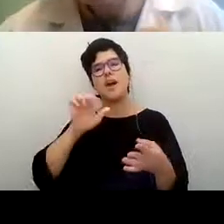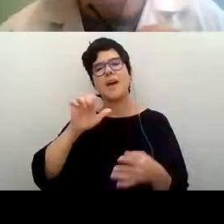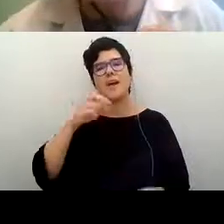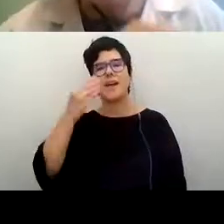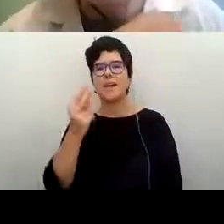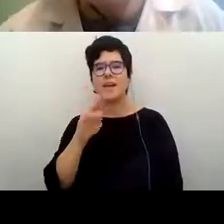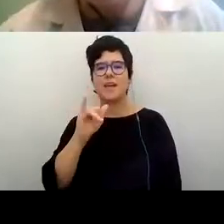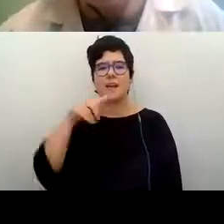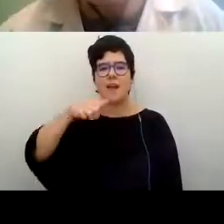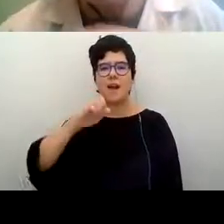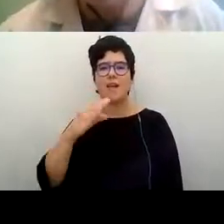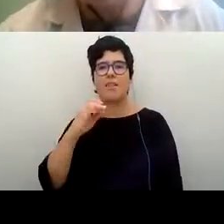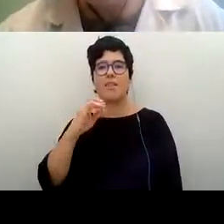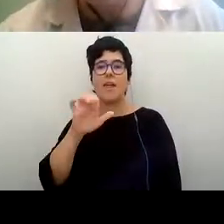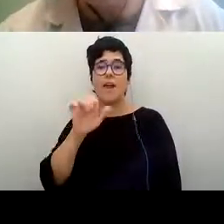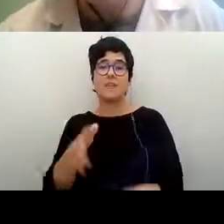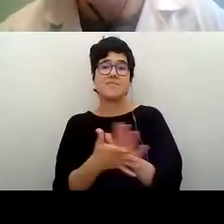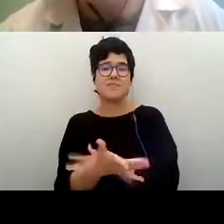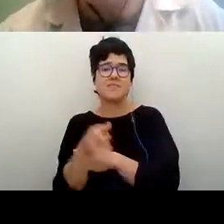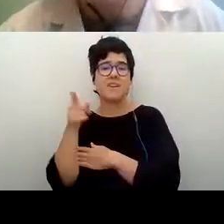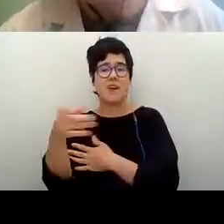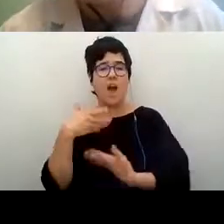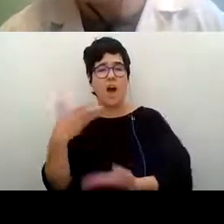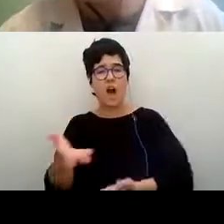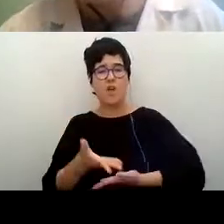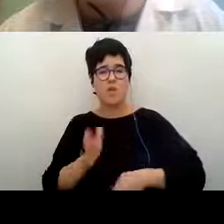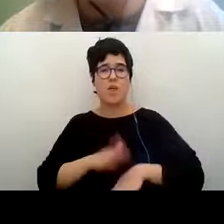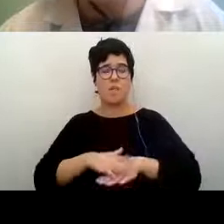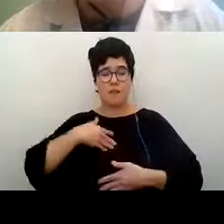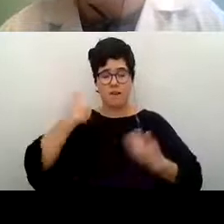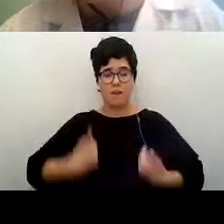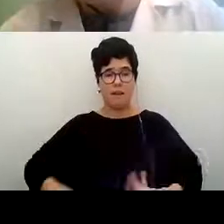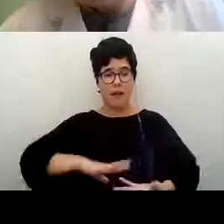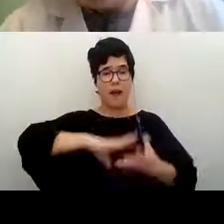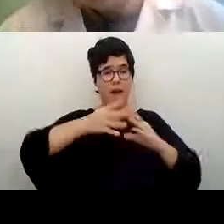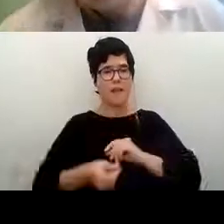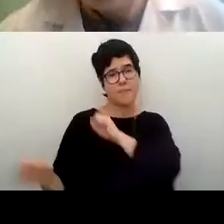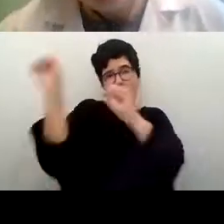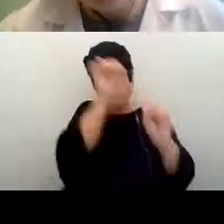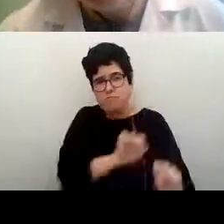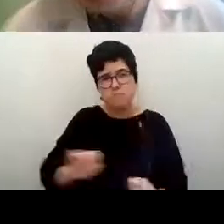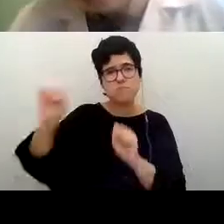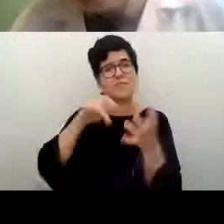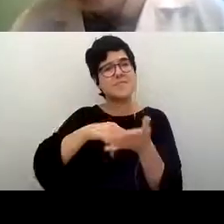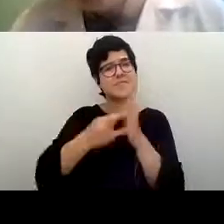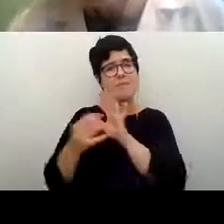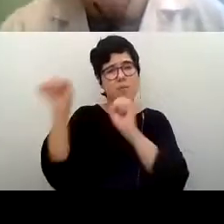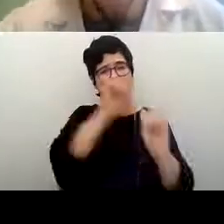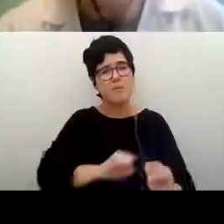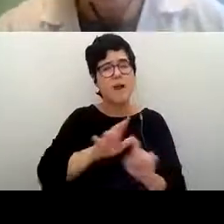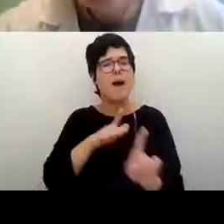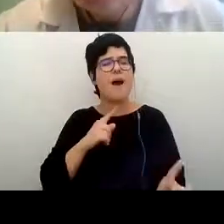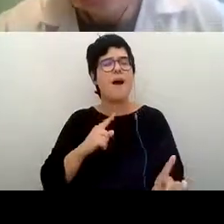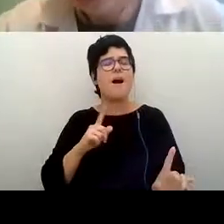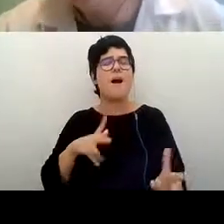adaptógeno, pero a nivel sobre todo inmunológico, la equinacia lo que nos ayuda sobre todo es a adaptar nuestra inmunidad para evitar infecciones